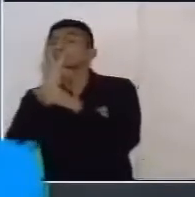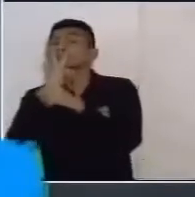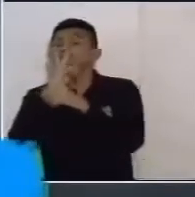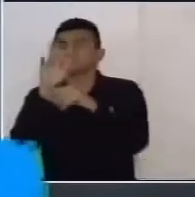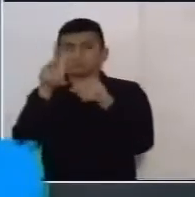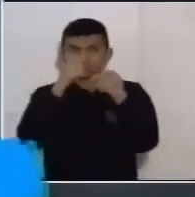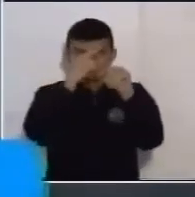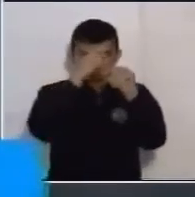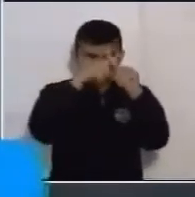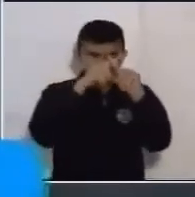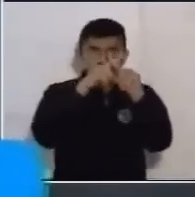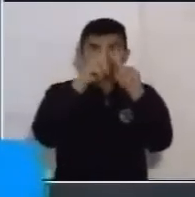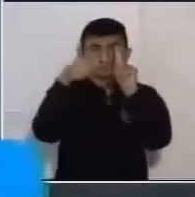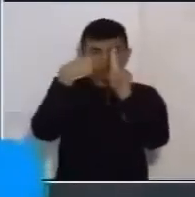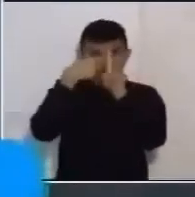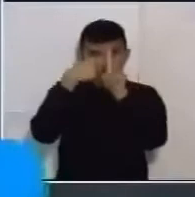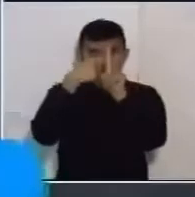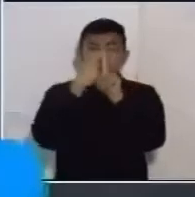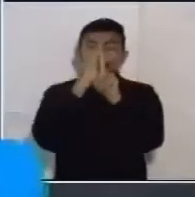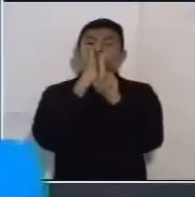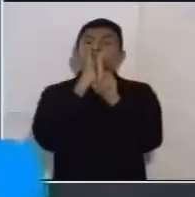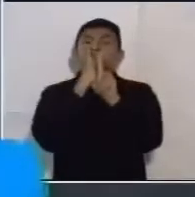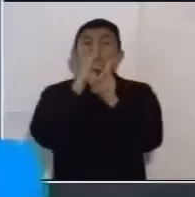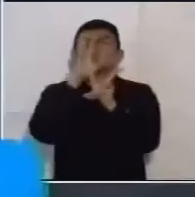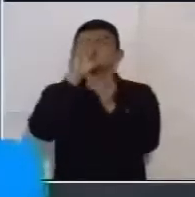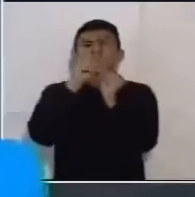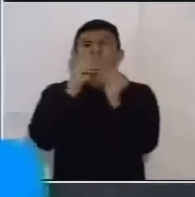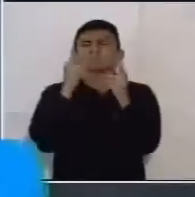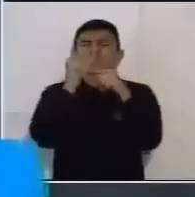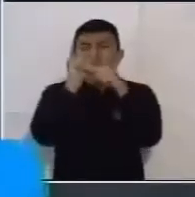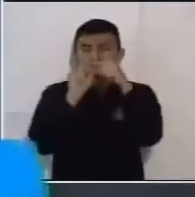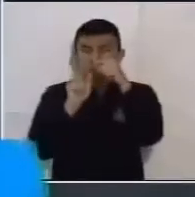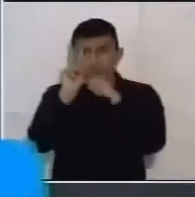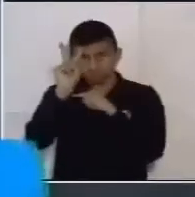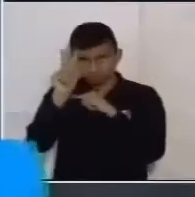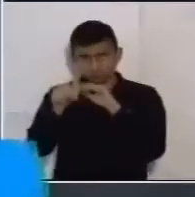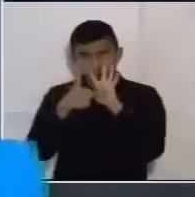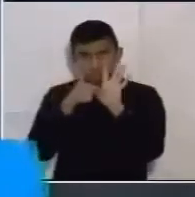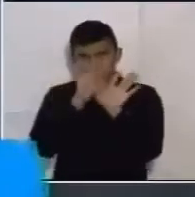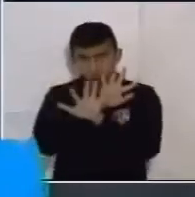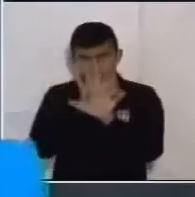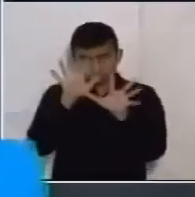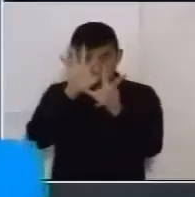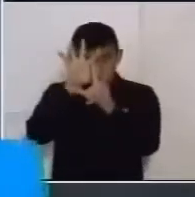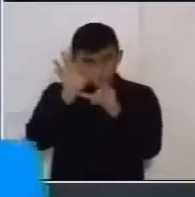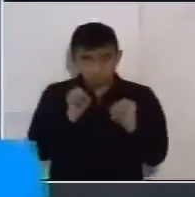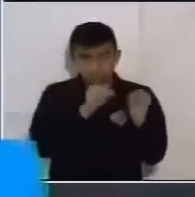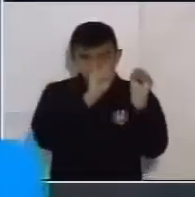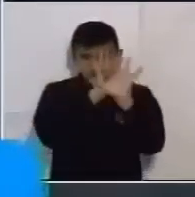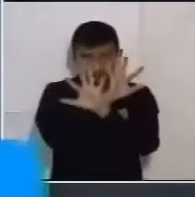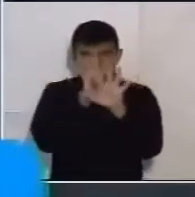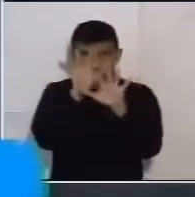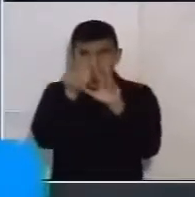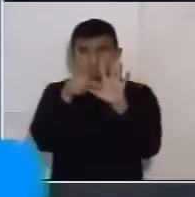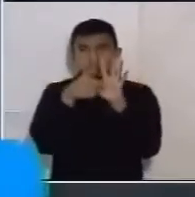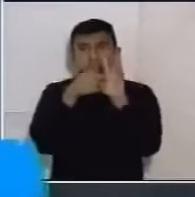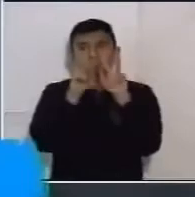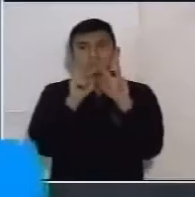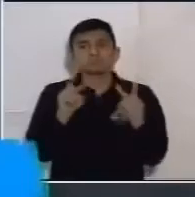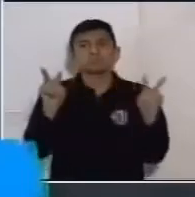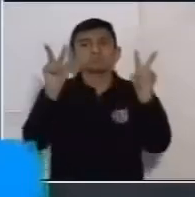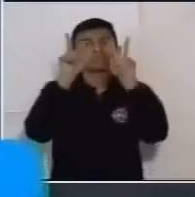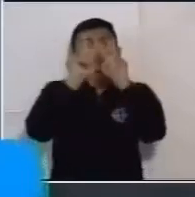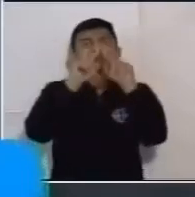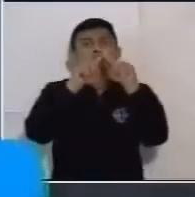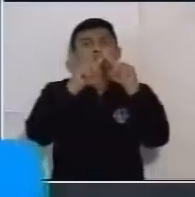12 por x. Y todo dividido 2. Y ya sustituimos los valores en función de